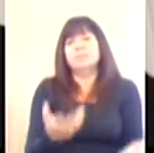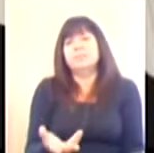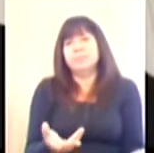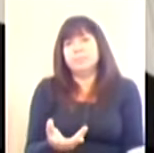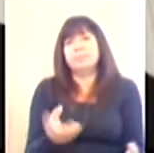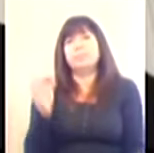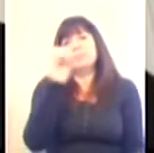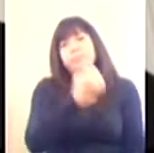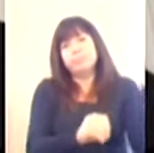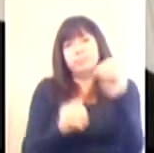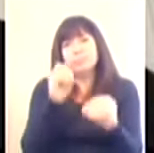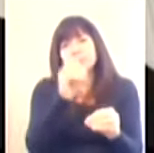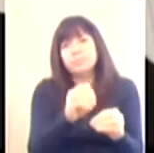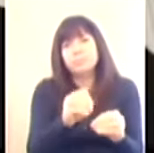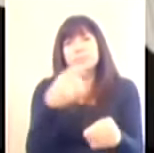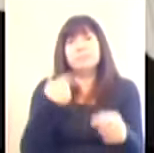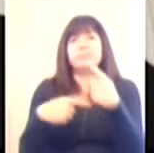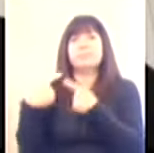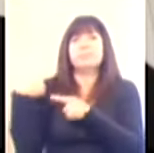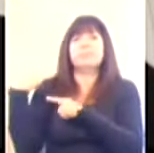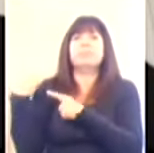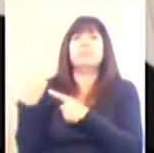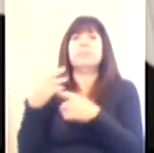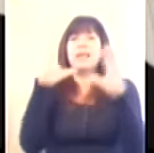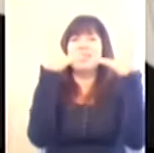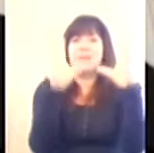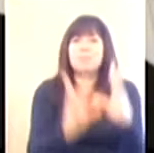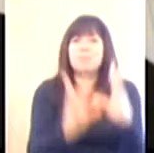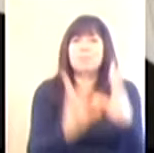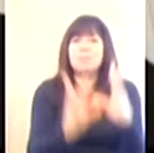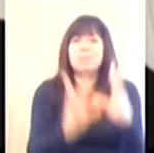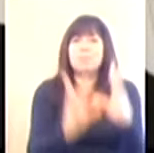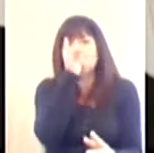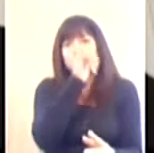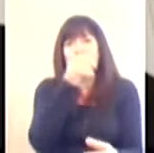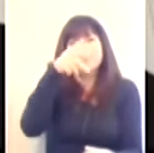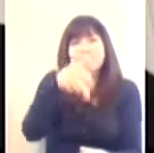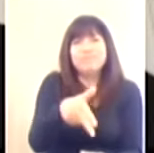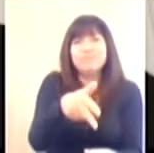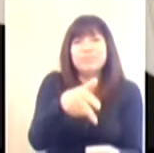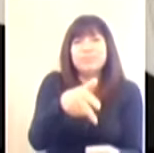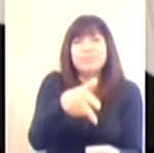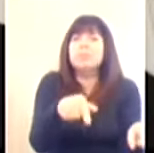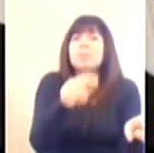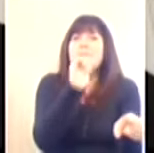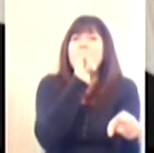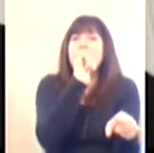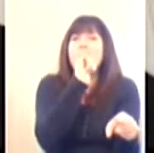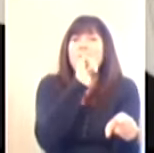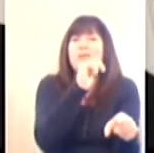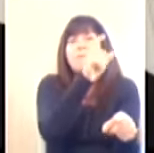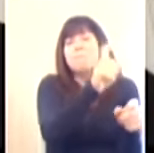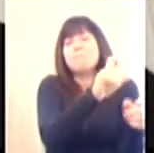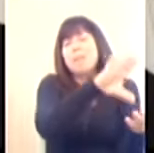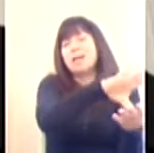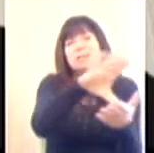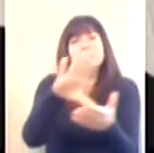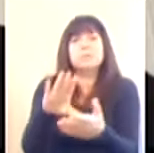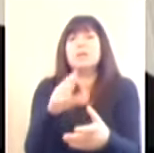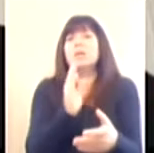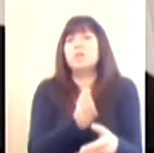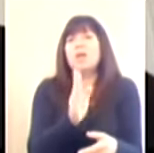más a generar el stock de emisiones que hay acumulado en la atmósfera y los países más pobres que tienen todavía hay que sacar a mucha gente de la